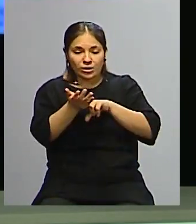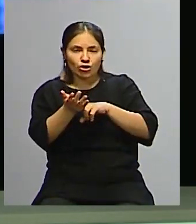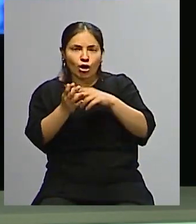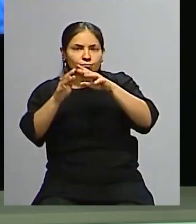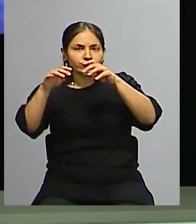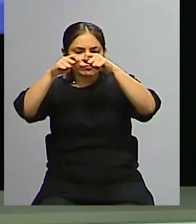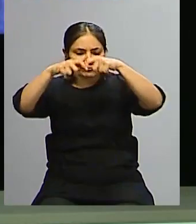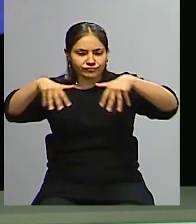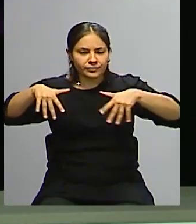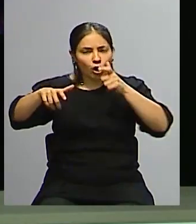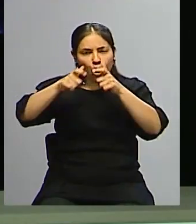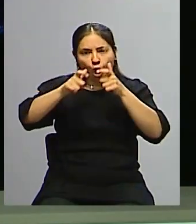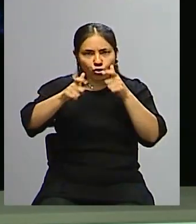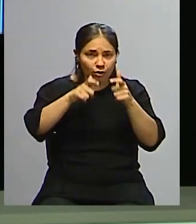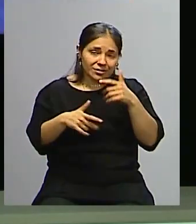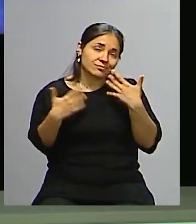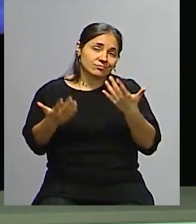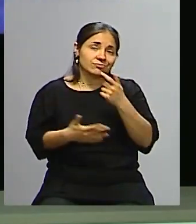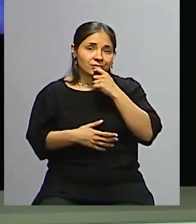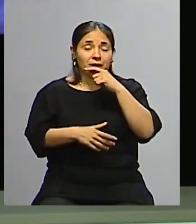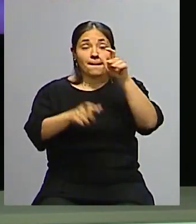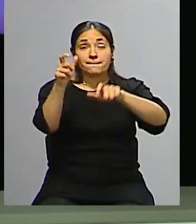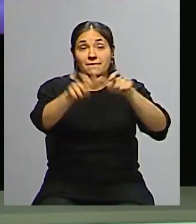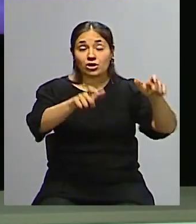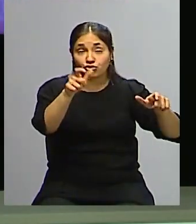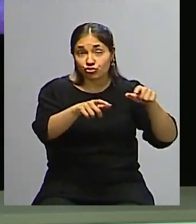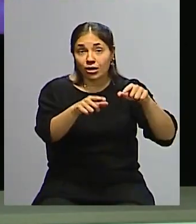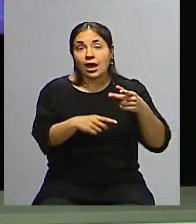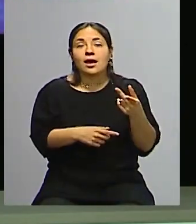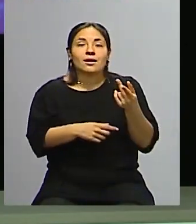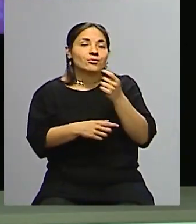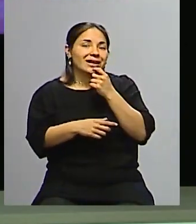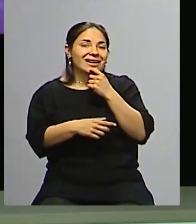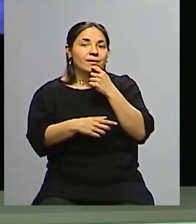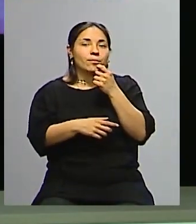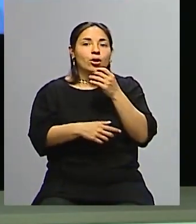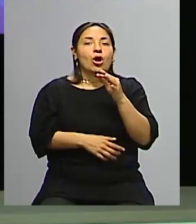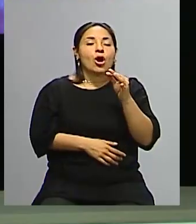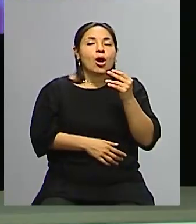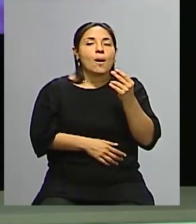es muy posible que, dejando que la gente tenga más plata en su bolsillo